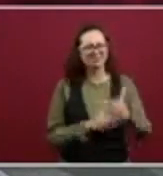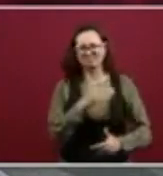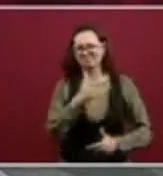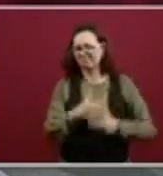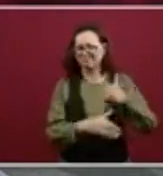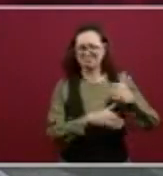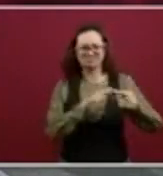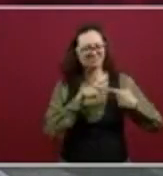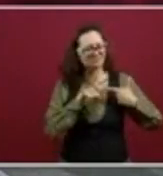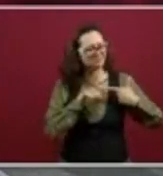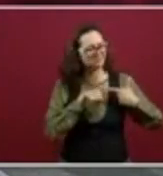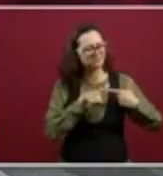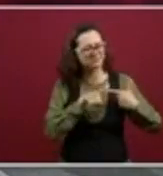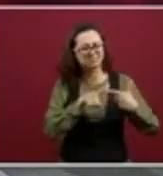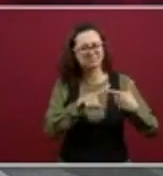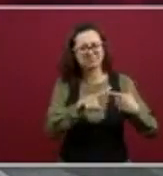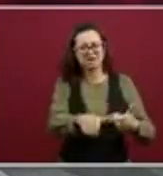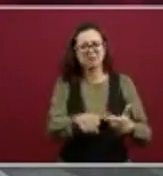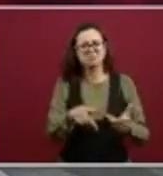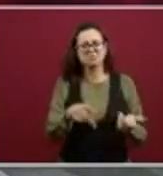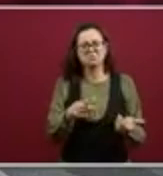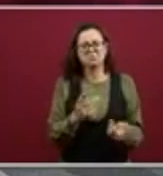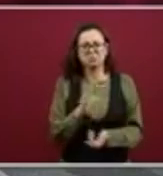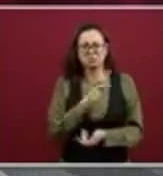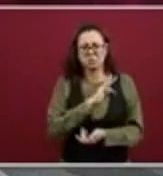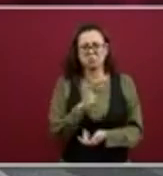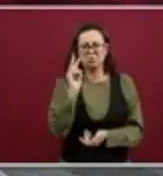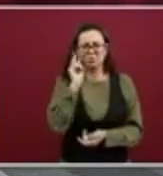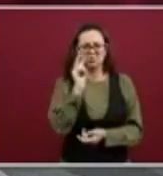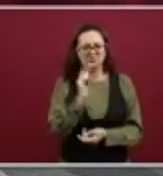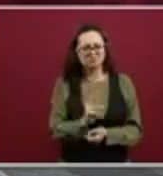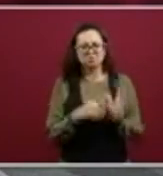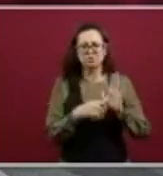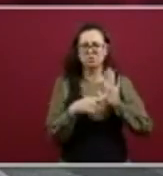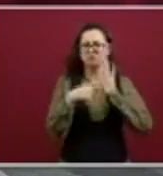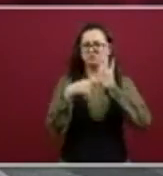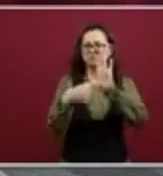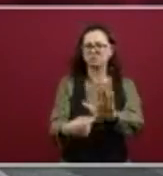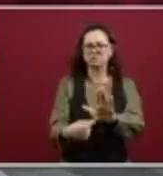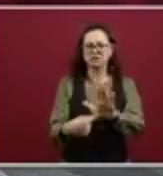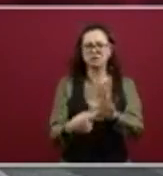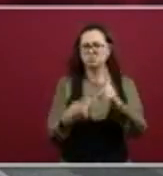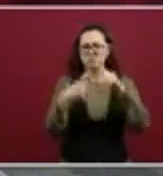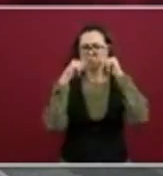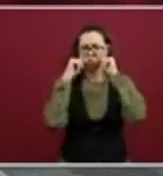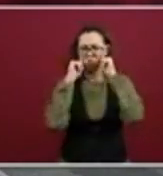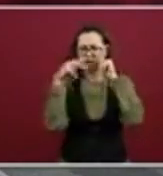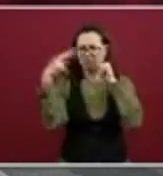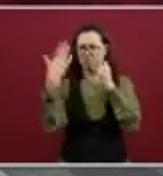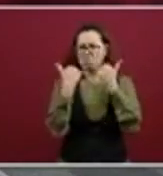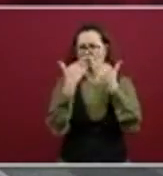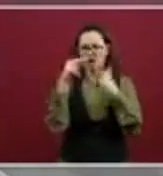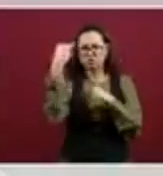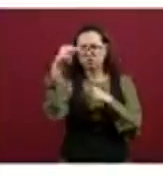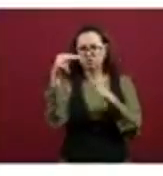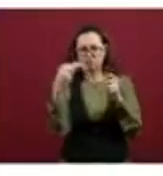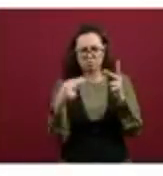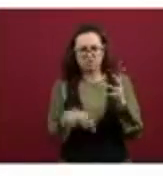podemos, podemos ver esta situación ilustra, aún sin nombres, pues cuál es el tema